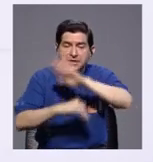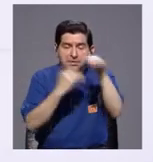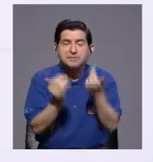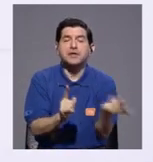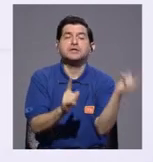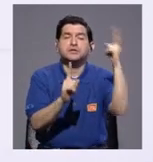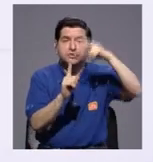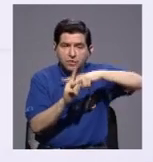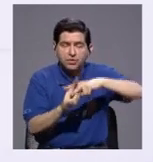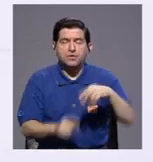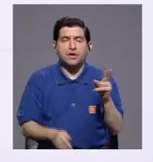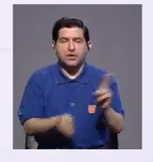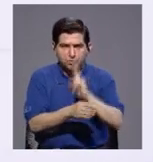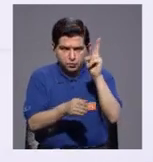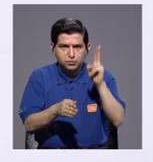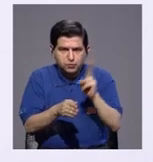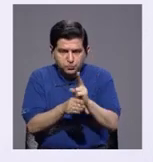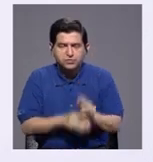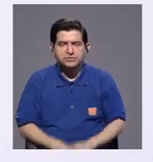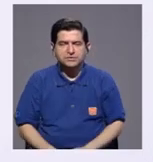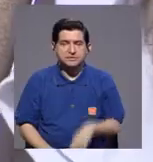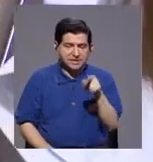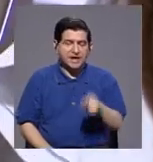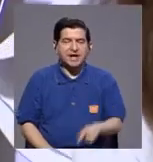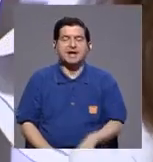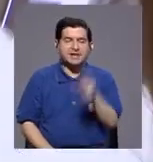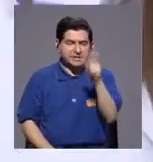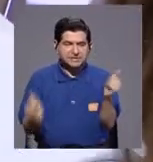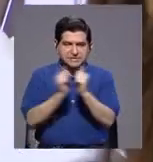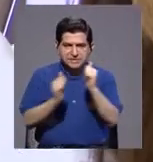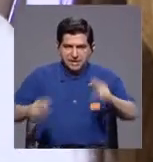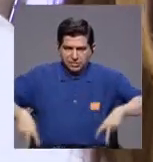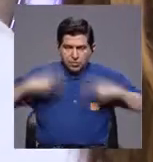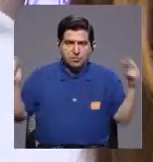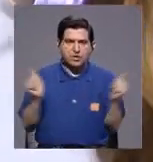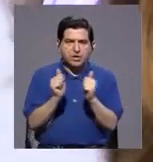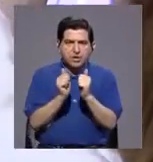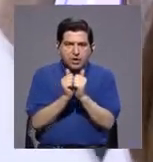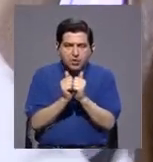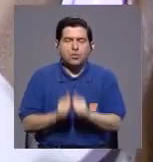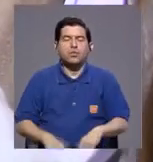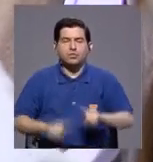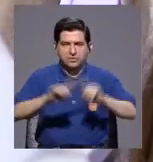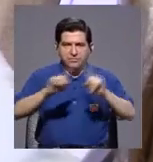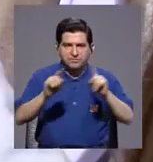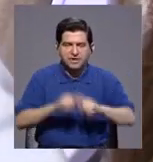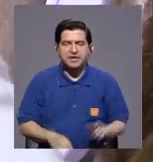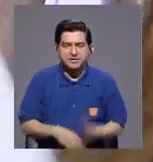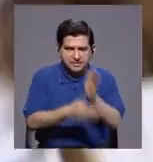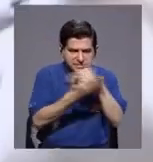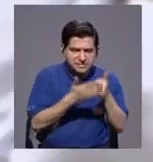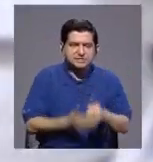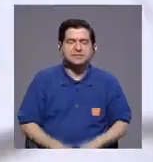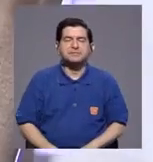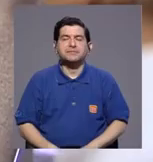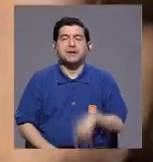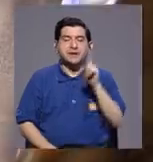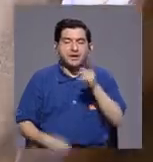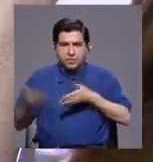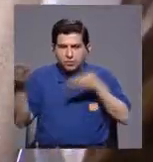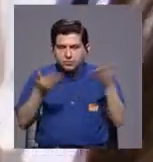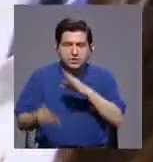aplicación en donde utilicemos organismos vivos o sus componentes para la producción de un bien o un servicio